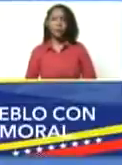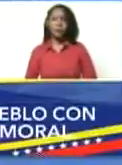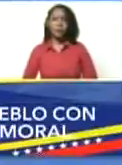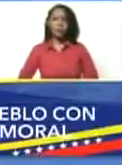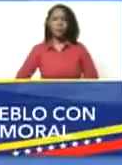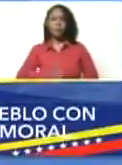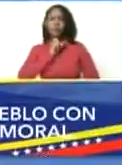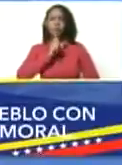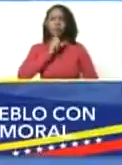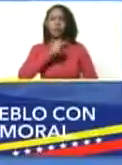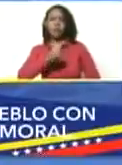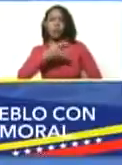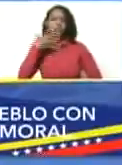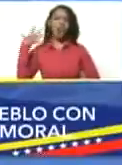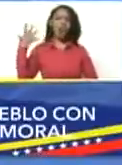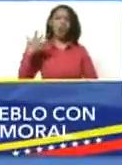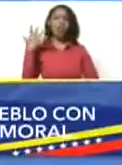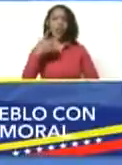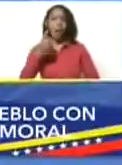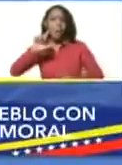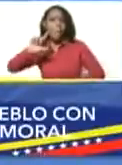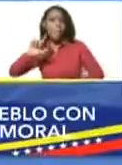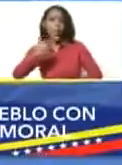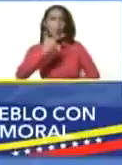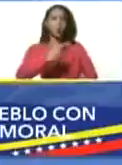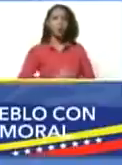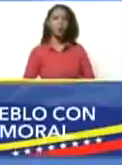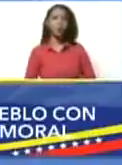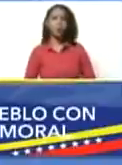arrogante, sectaria y divisionista,